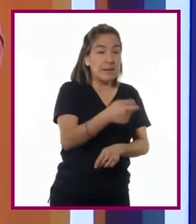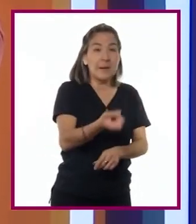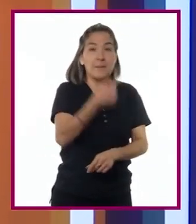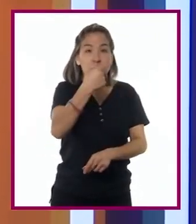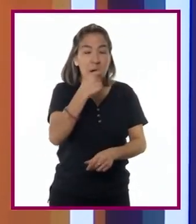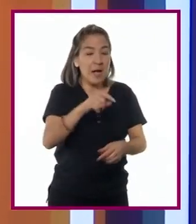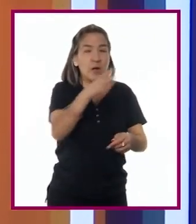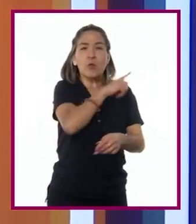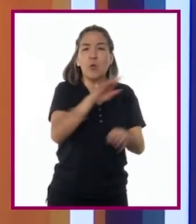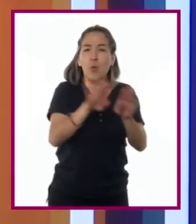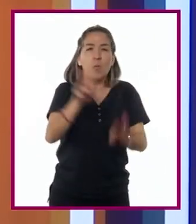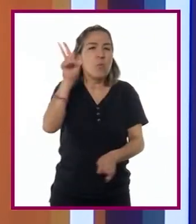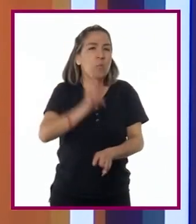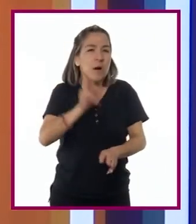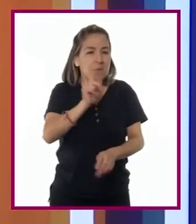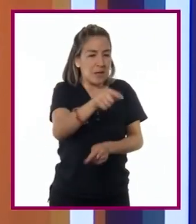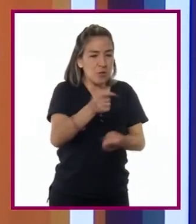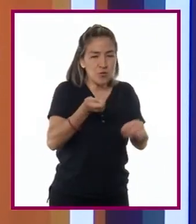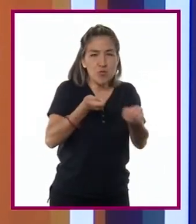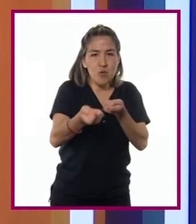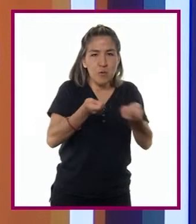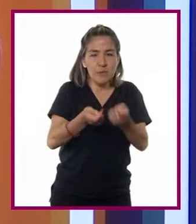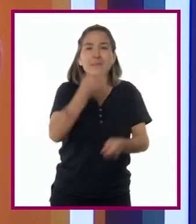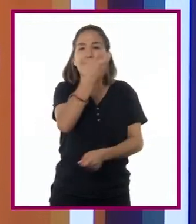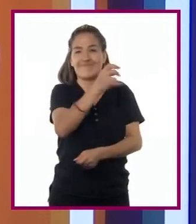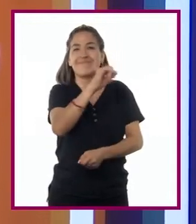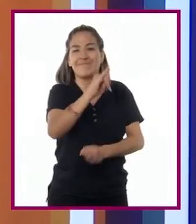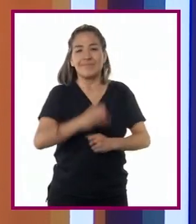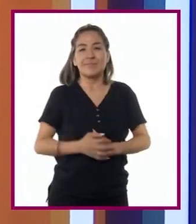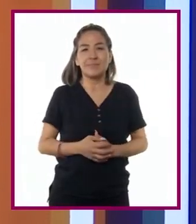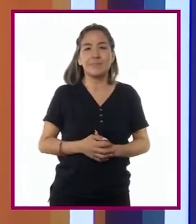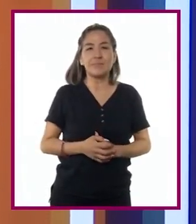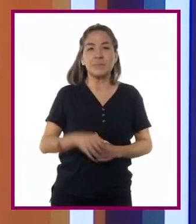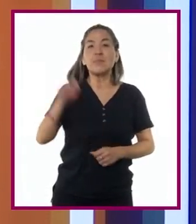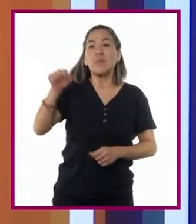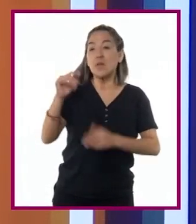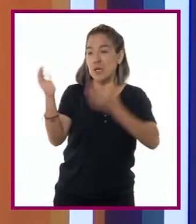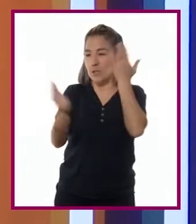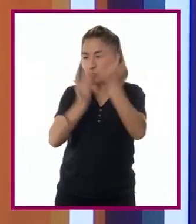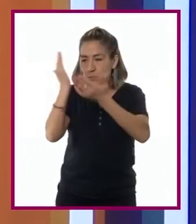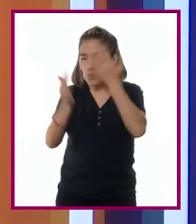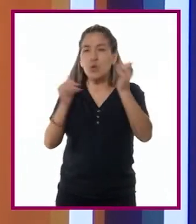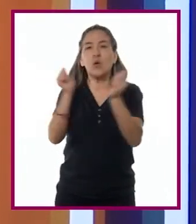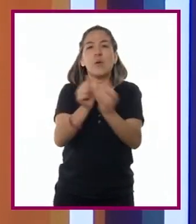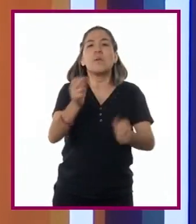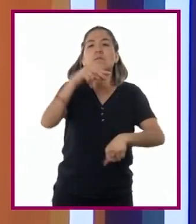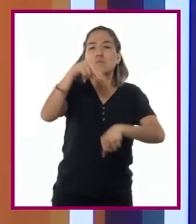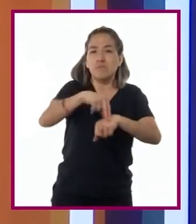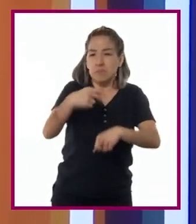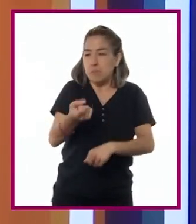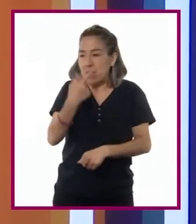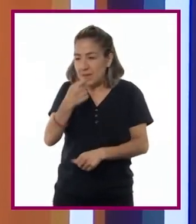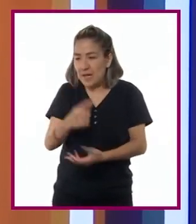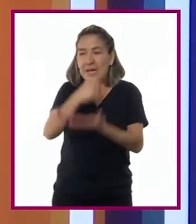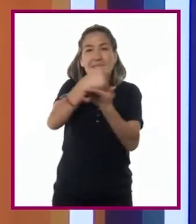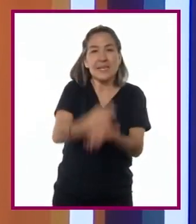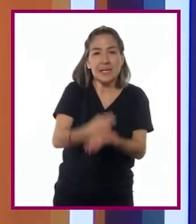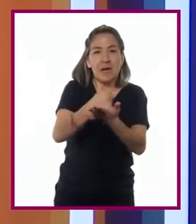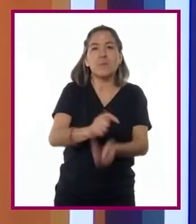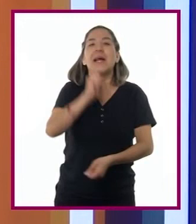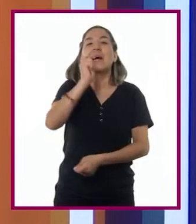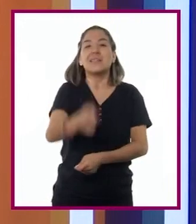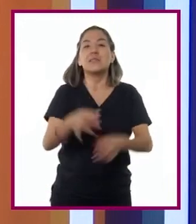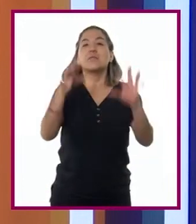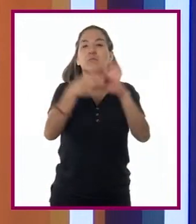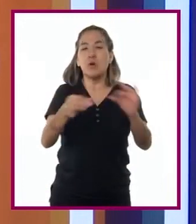Efectivamente. Los estudios acerca del efecto de medicamentos y terapias consideran la selección de